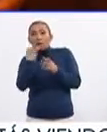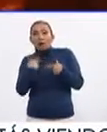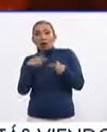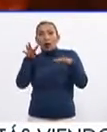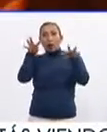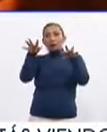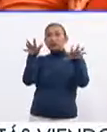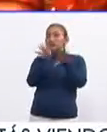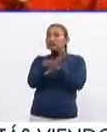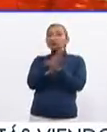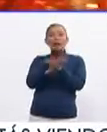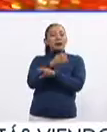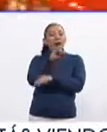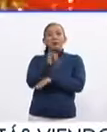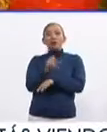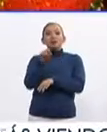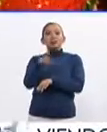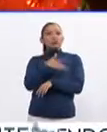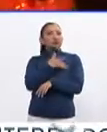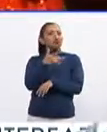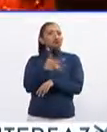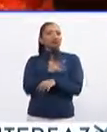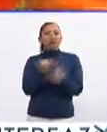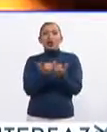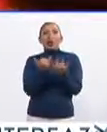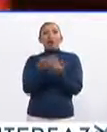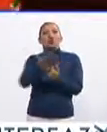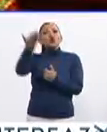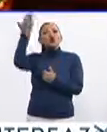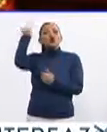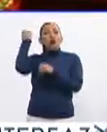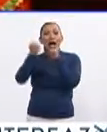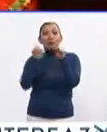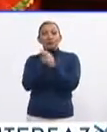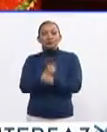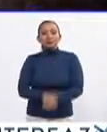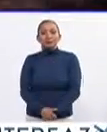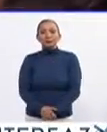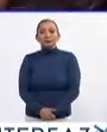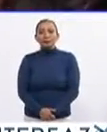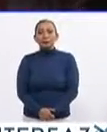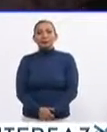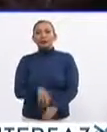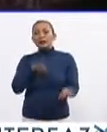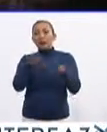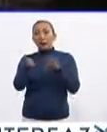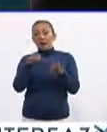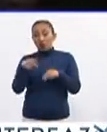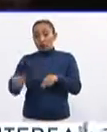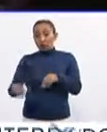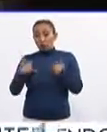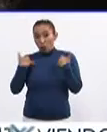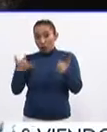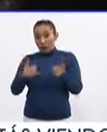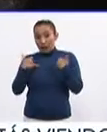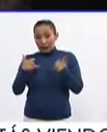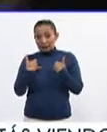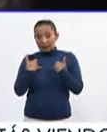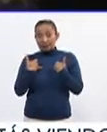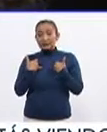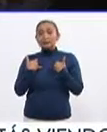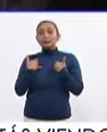espectador no cambian. El sentimiento es el mismo al de hace varias décadas atrás. Poder trabajar con esa generación